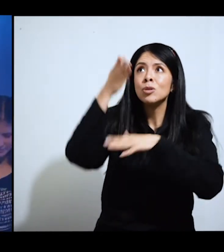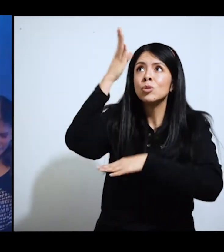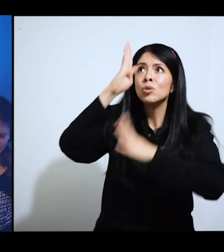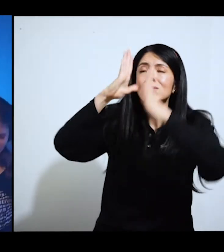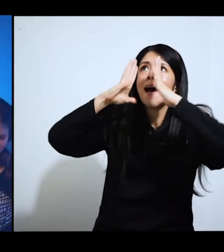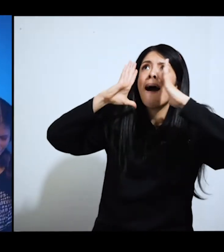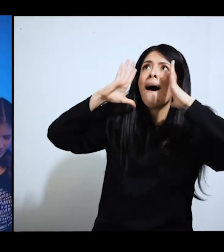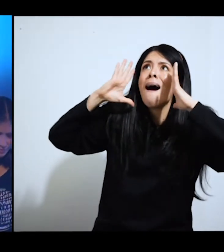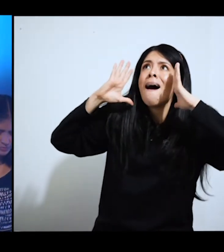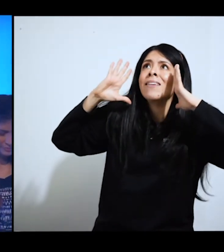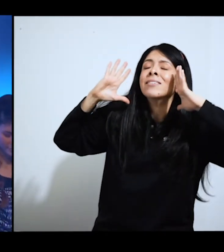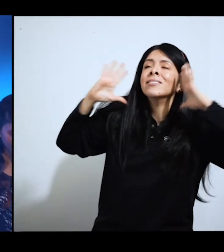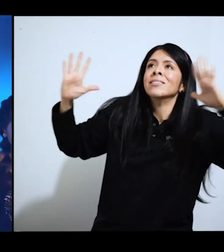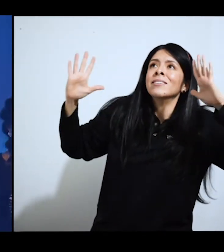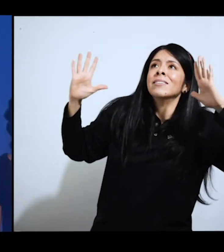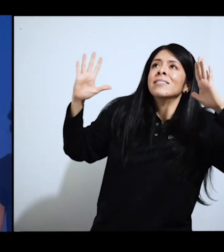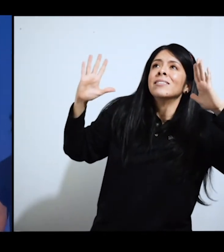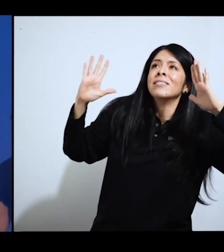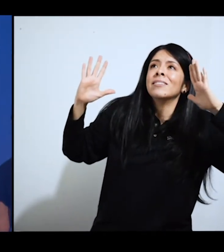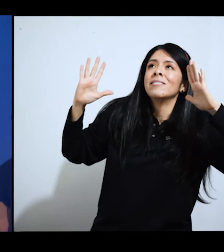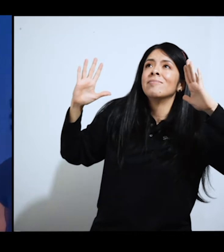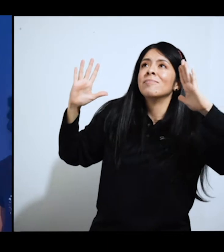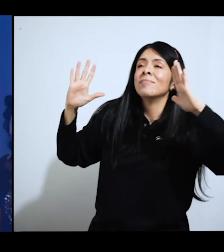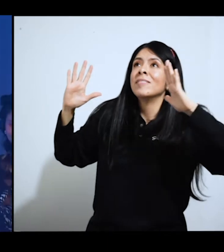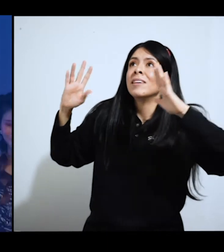la grandeza de su Dios.